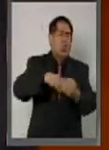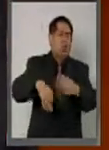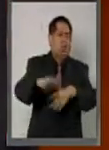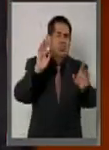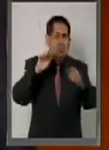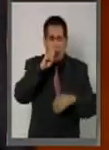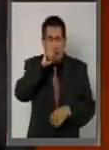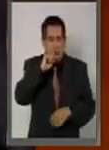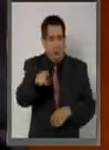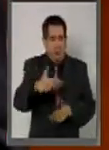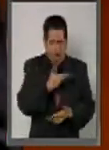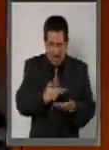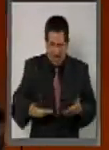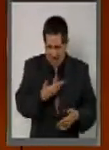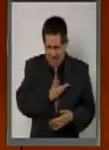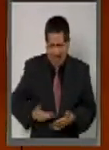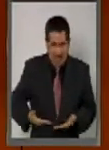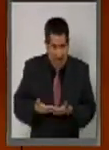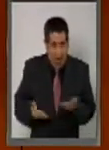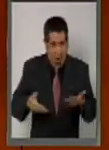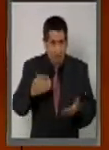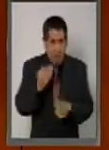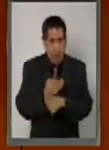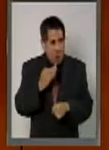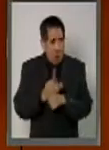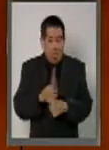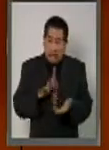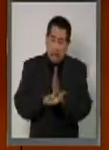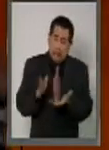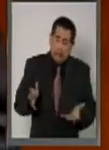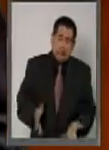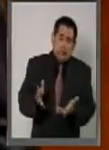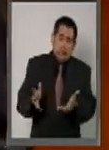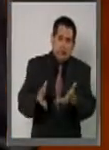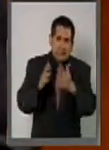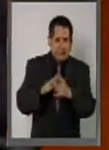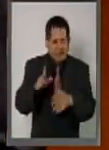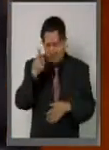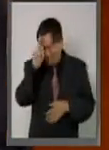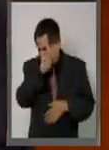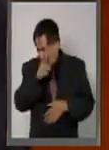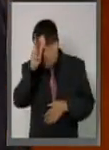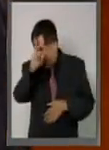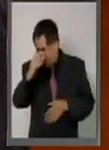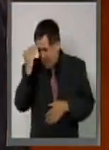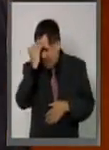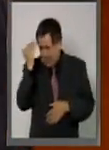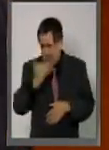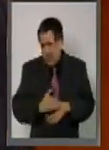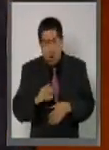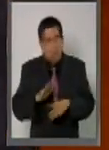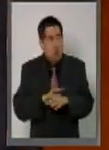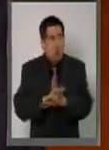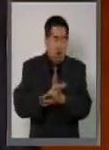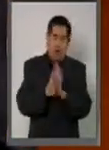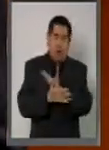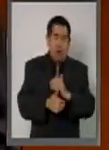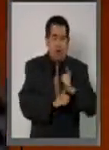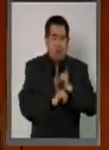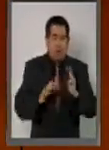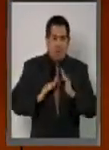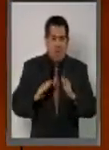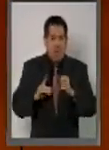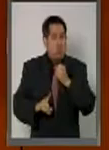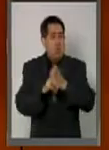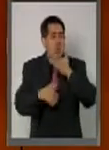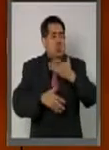el presidente actual están impulsando una tragedia nacional por la militarización y la violencia